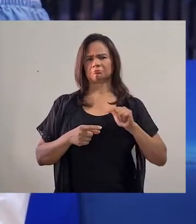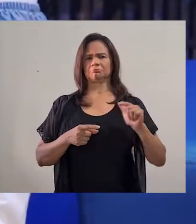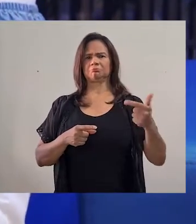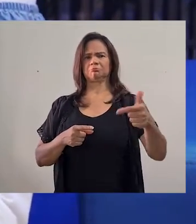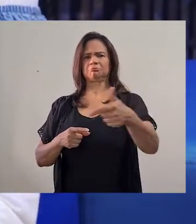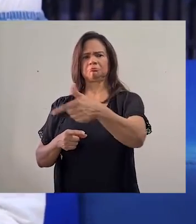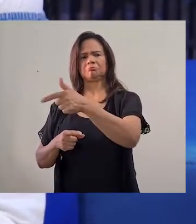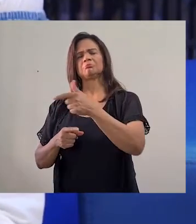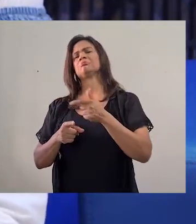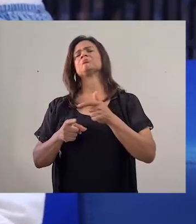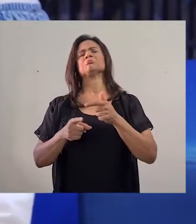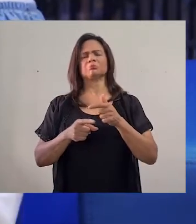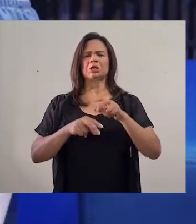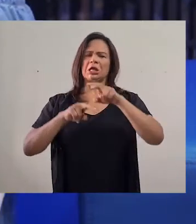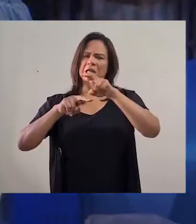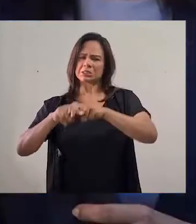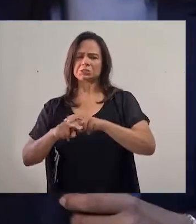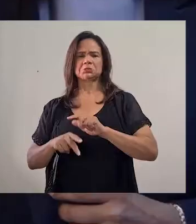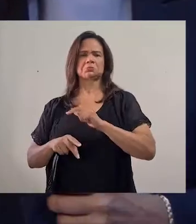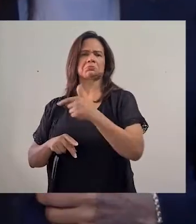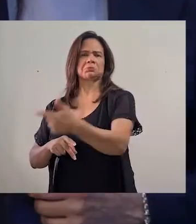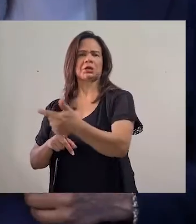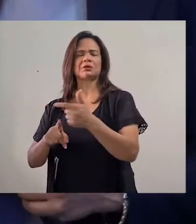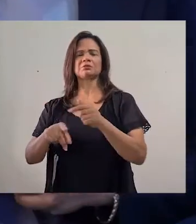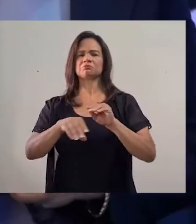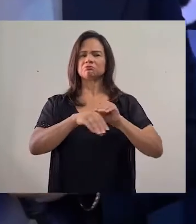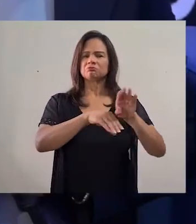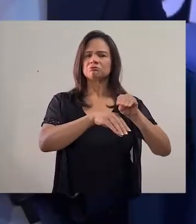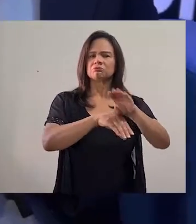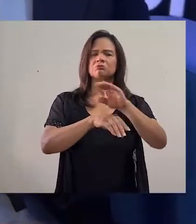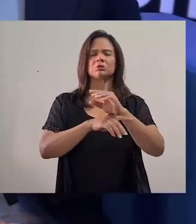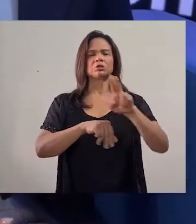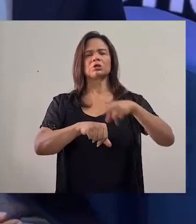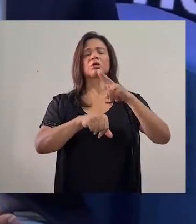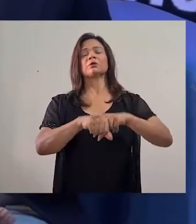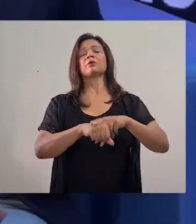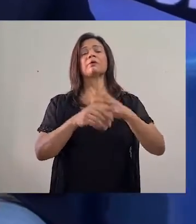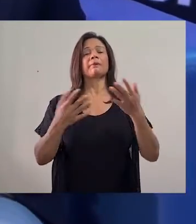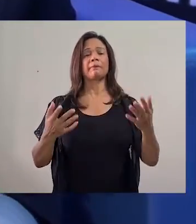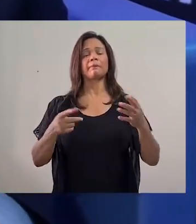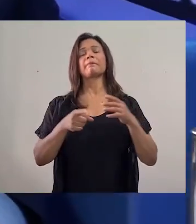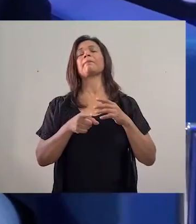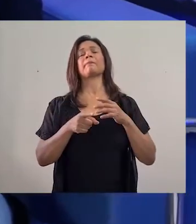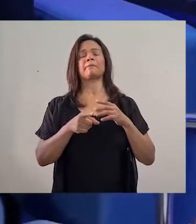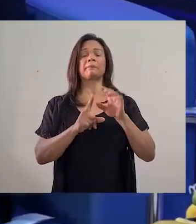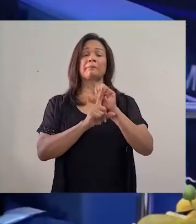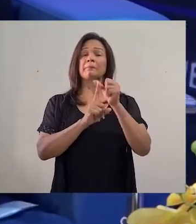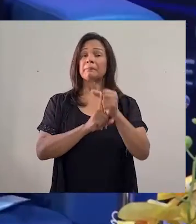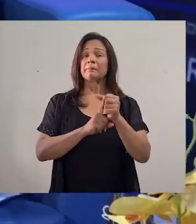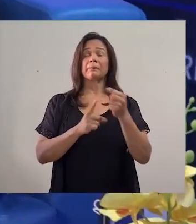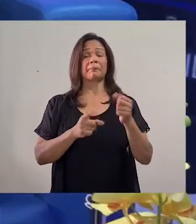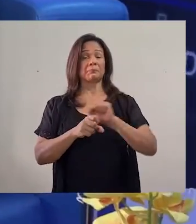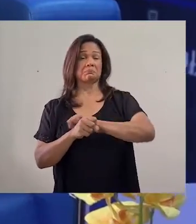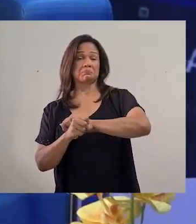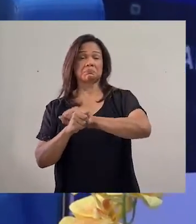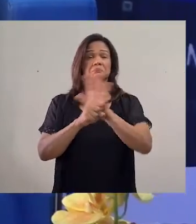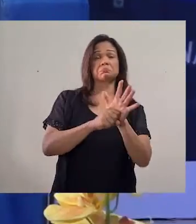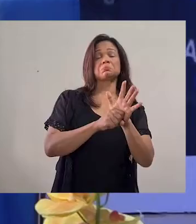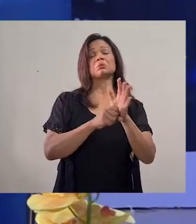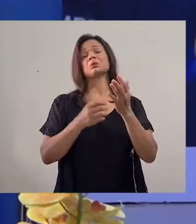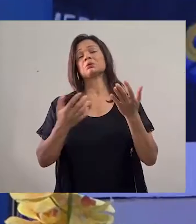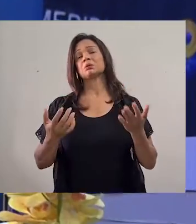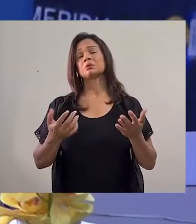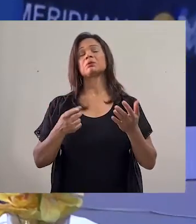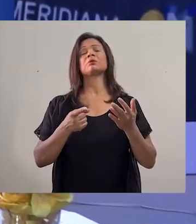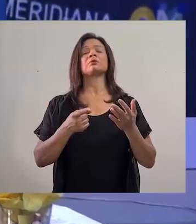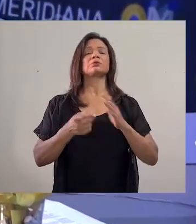usted darle el paso, de cederle el asiento, es una conciencia nacional que debemos crear. Uh-huh. Con esta situación de la